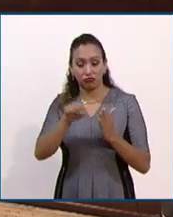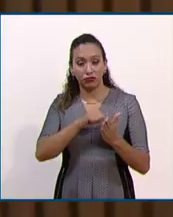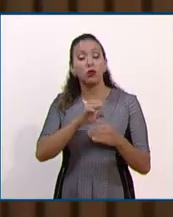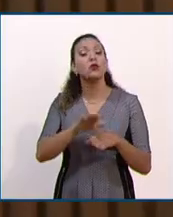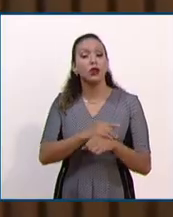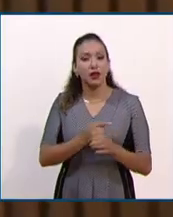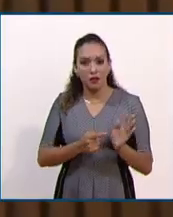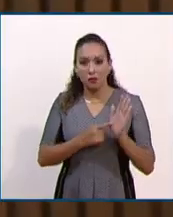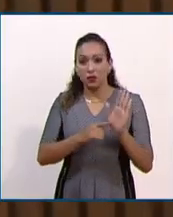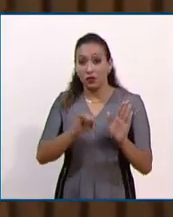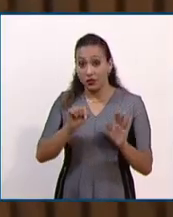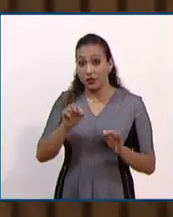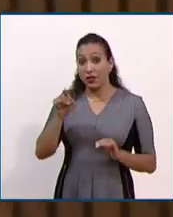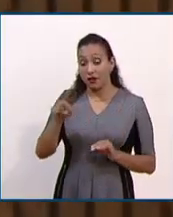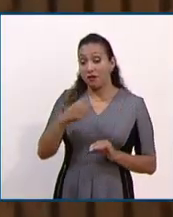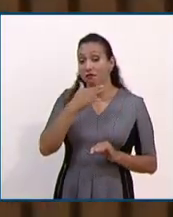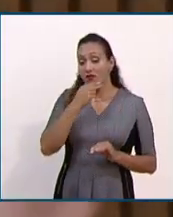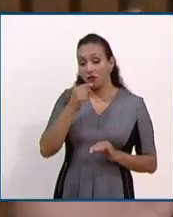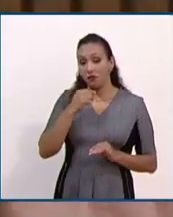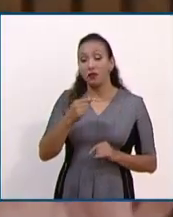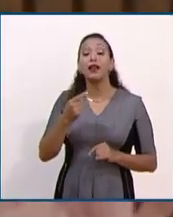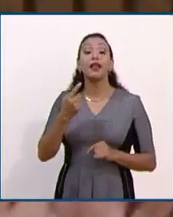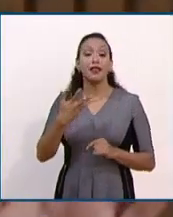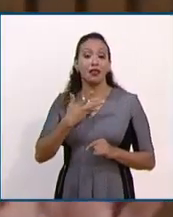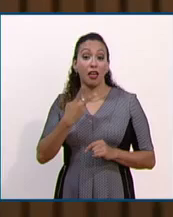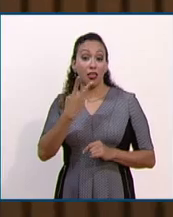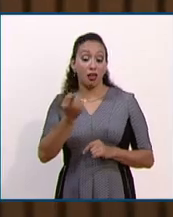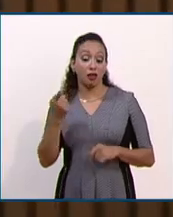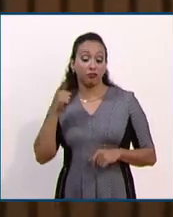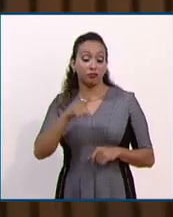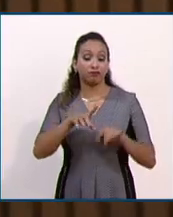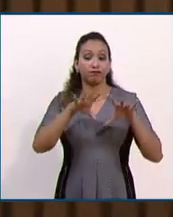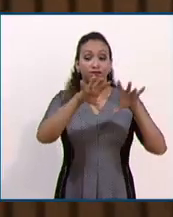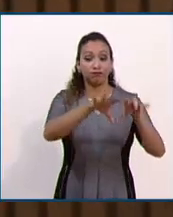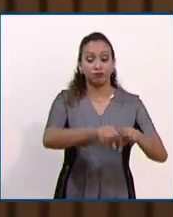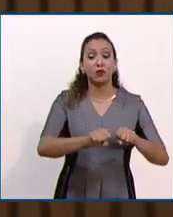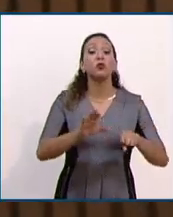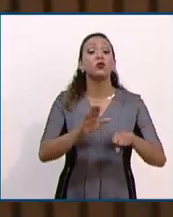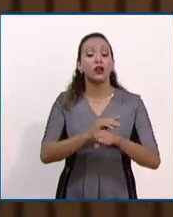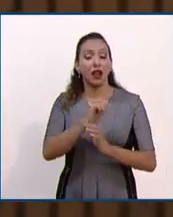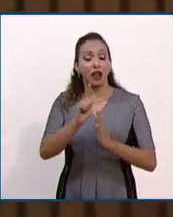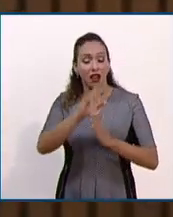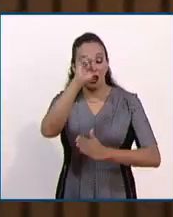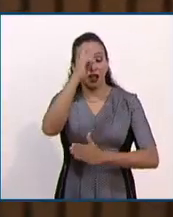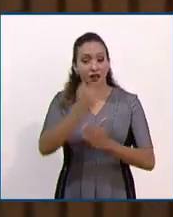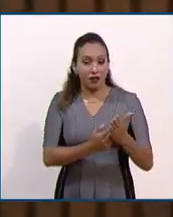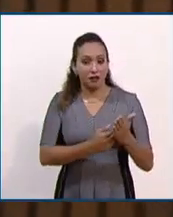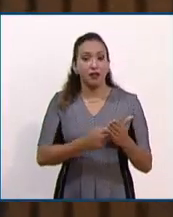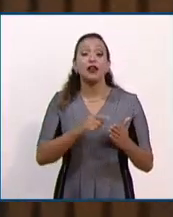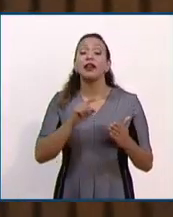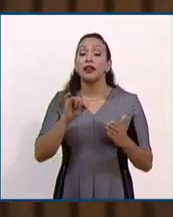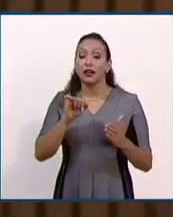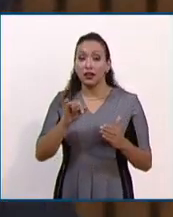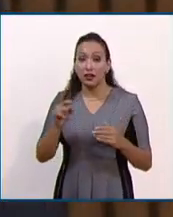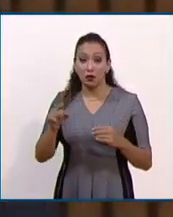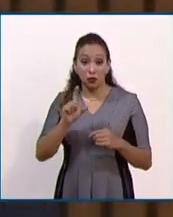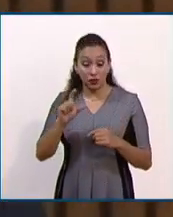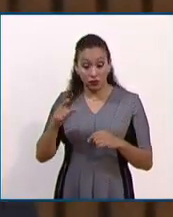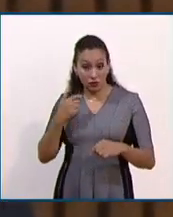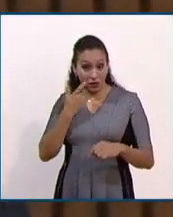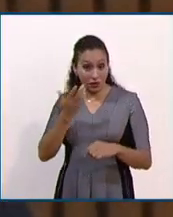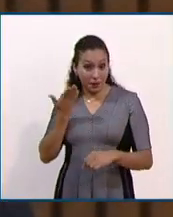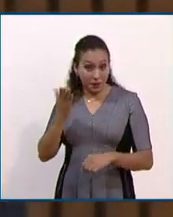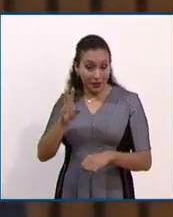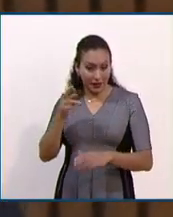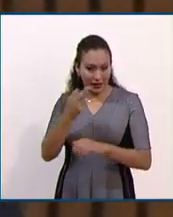que Cabeza de Vaca tenía pendientes 2 órdenes de aprehensión por diversos delitos y las suspensiones definitivas de amparo que obtuvo con